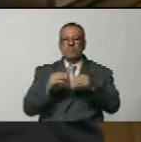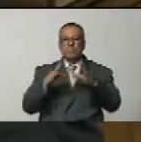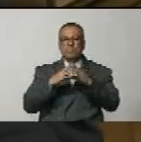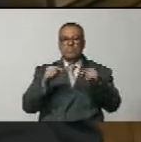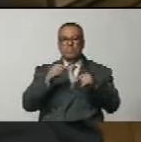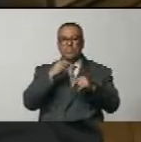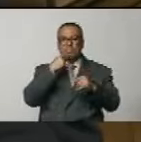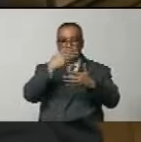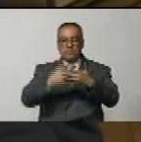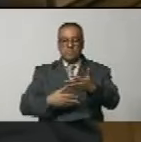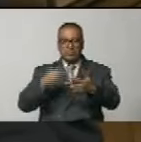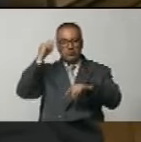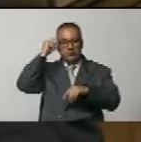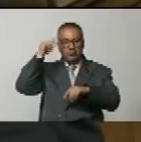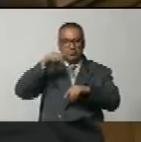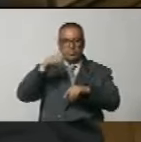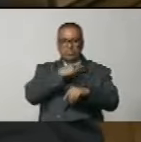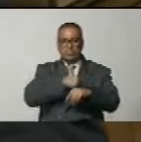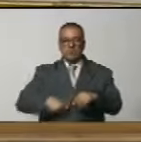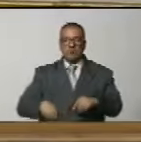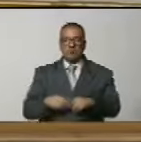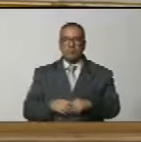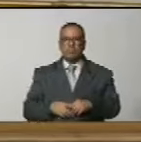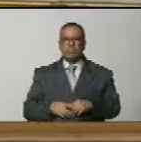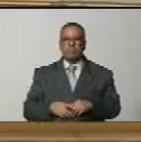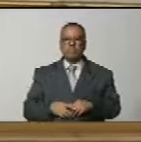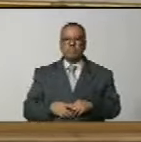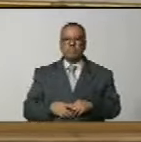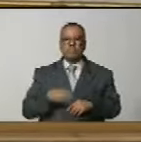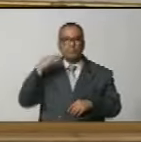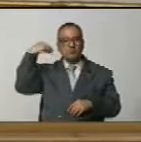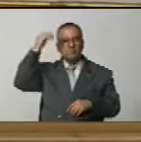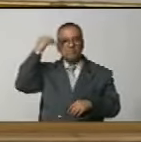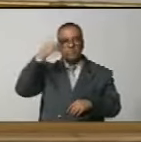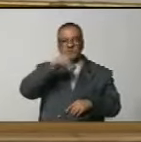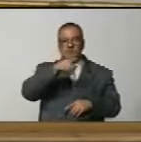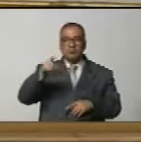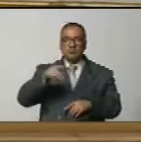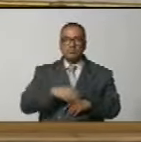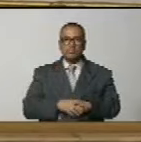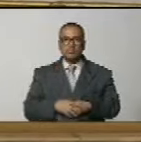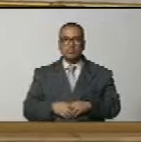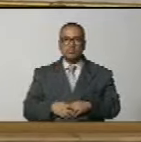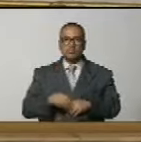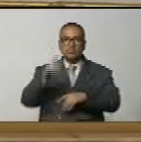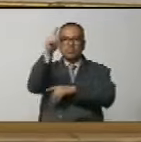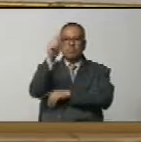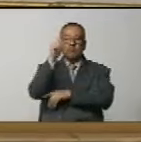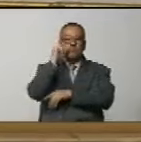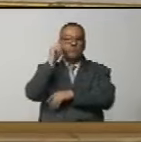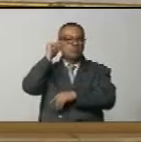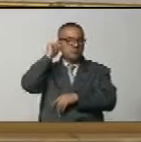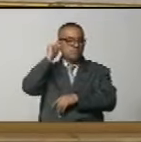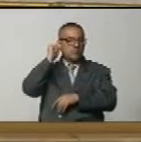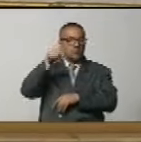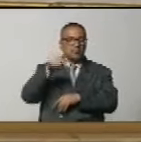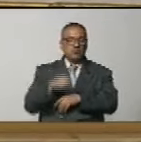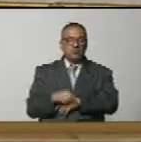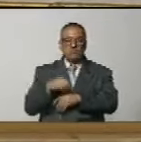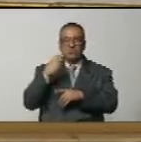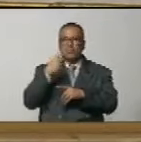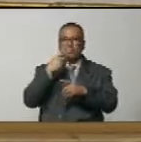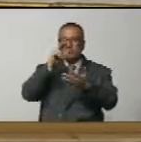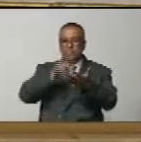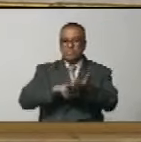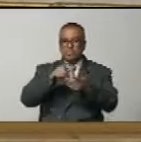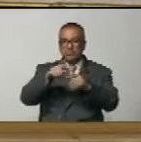Es todo de la propuesta del orden del día, ciudadano presidente. En consideración, las honorables diputadas y los honorables diputados que estén